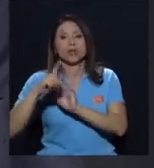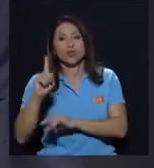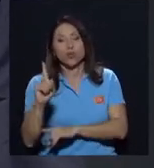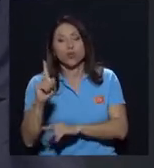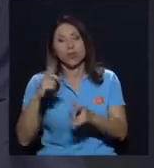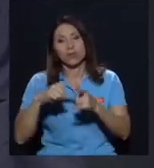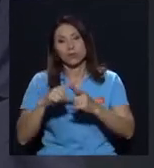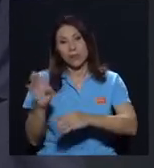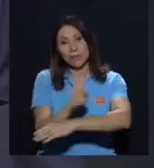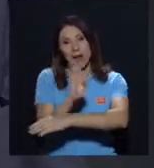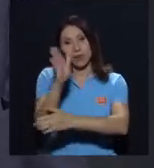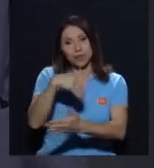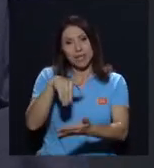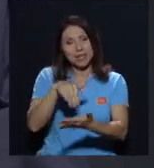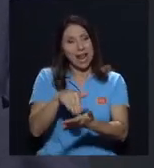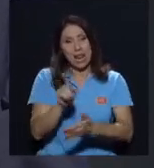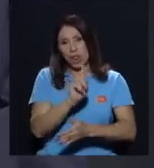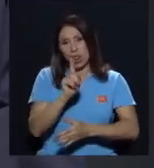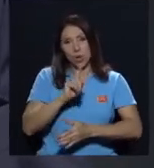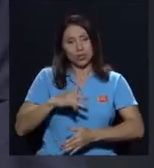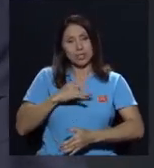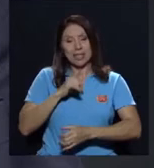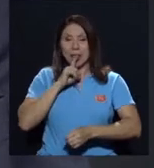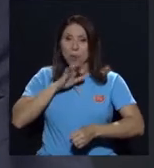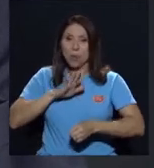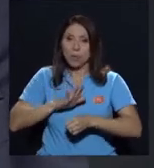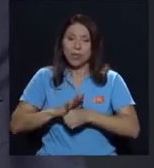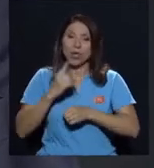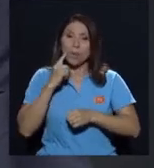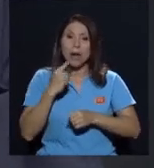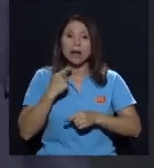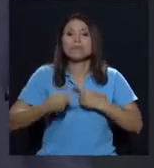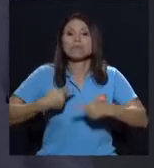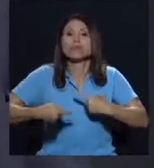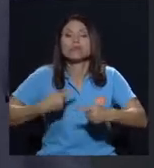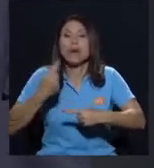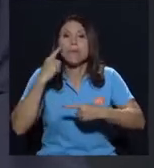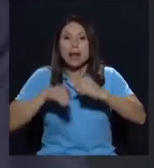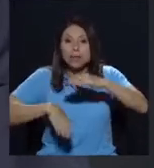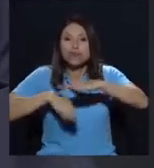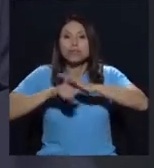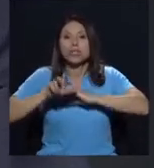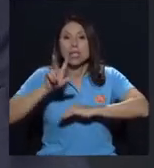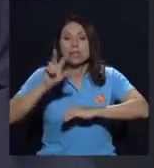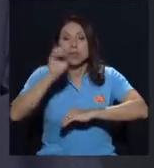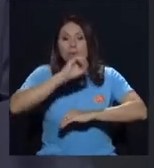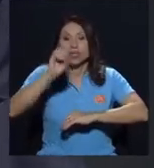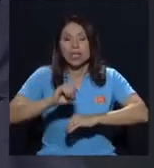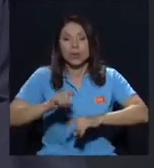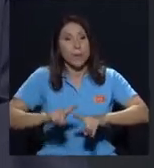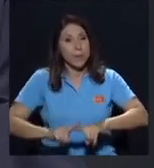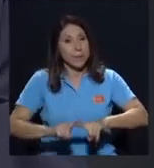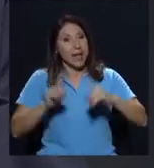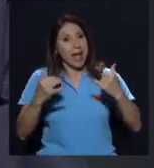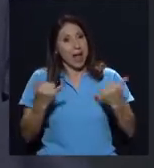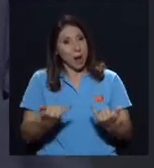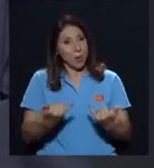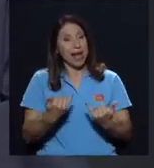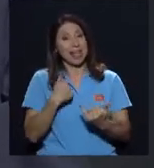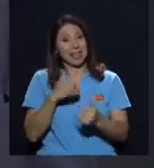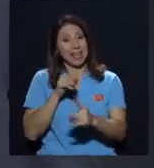sentía comprometido a de adoptar medidas para llegar al 3% en cambio ahora cuando ya oficialmente estamos metas de inflación